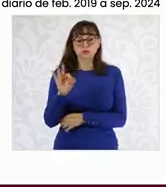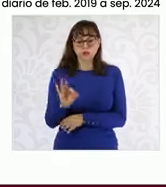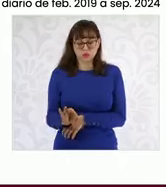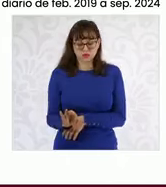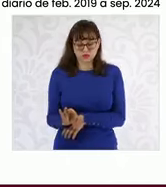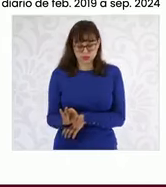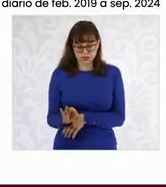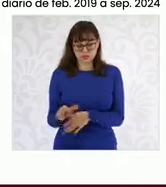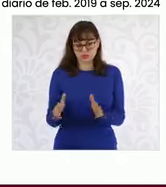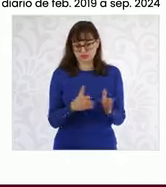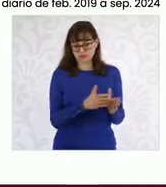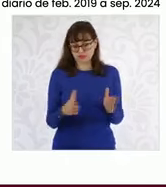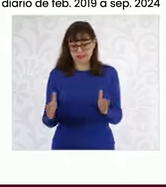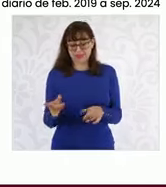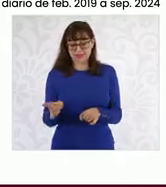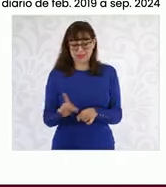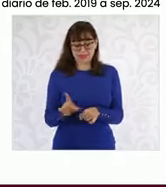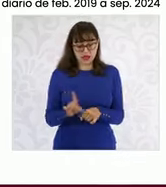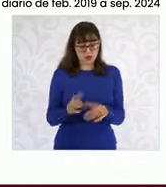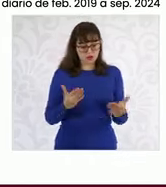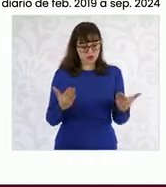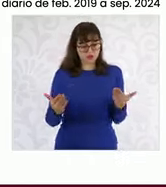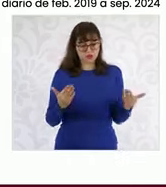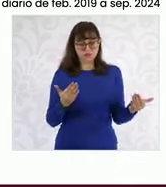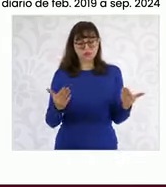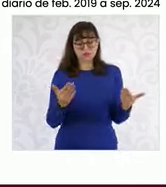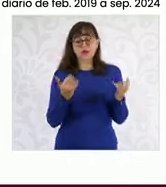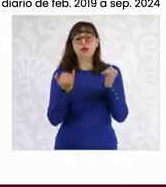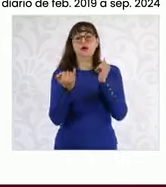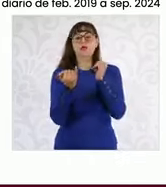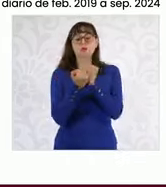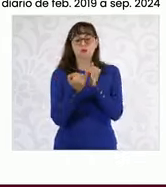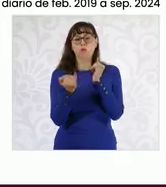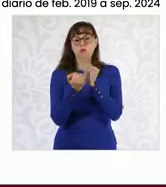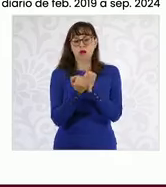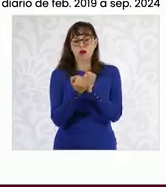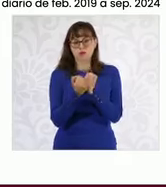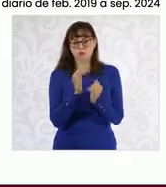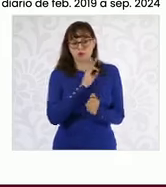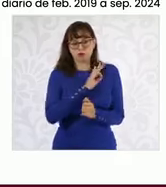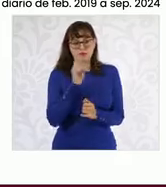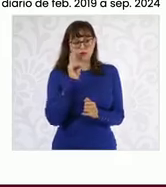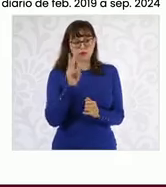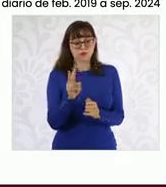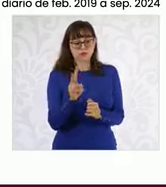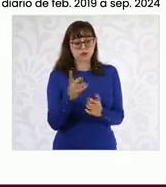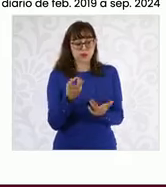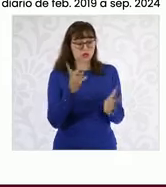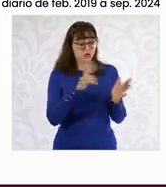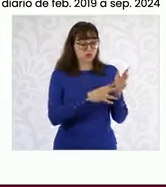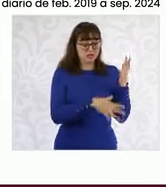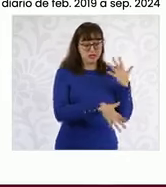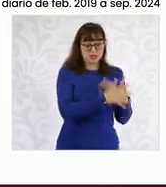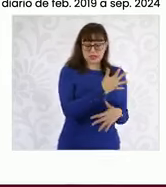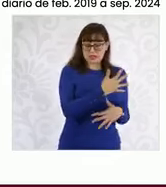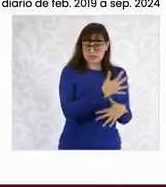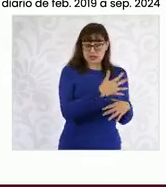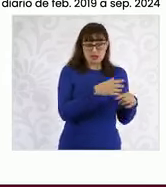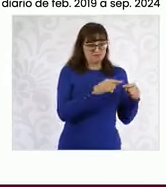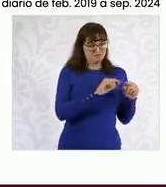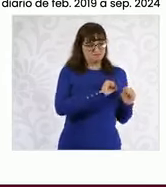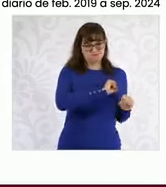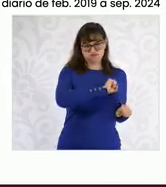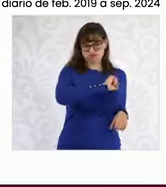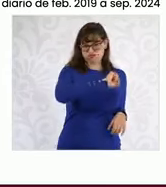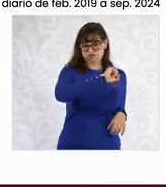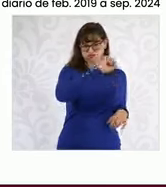42.6% en el promedio diario y que también representa el promedio más bajo desde 2015. Sin